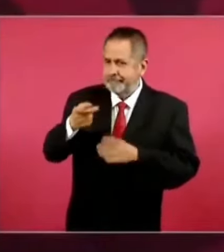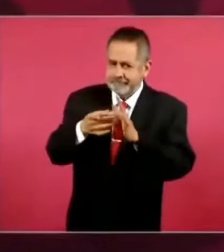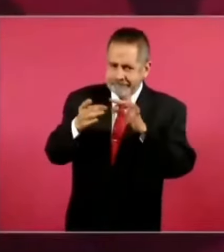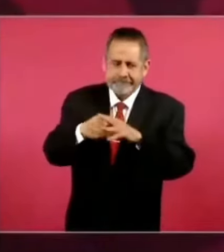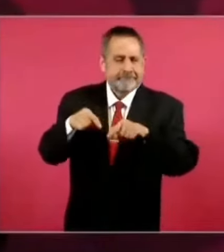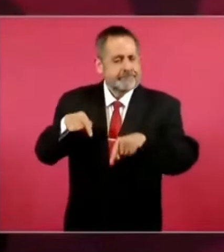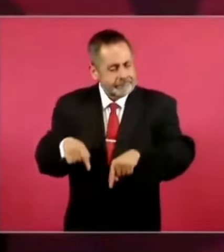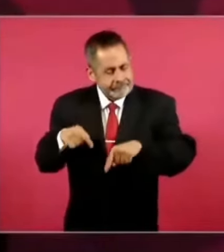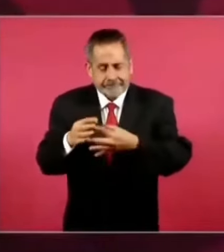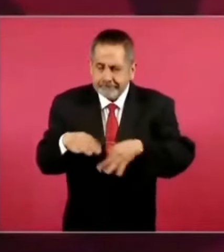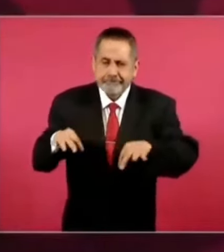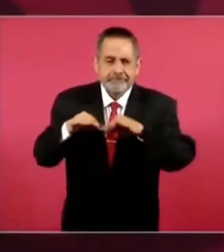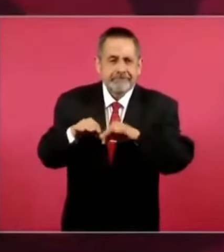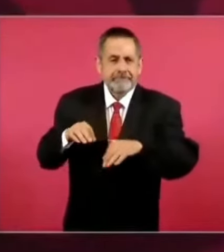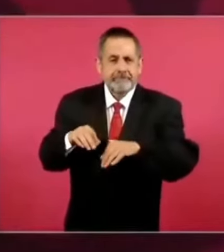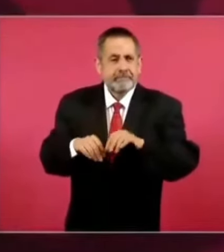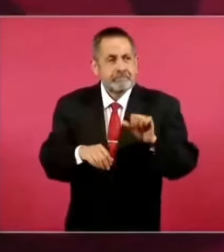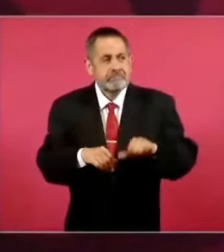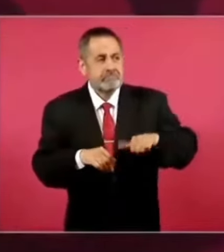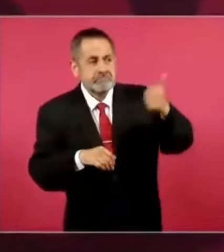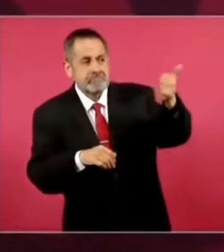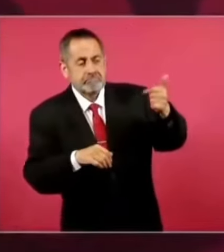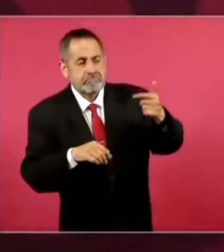de que en otras partes